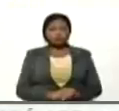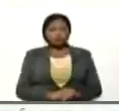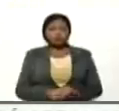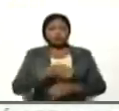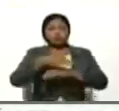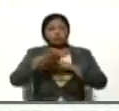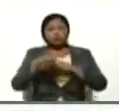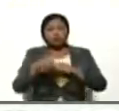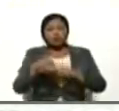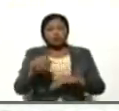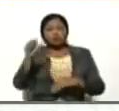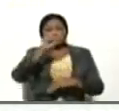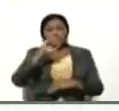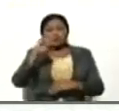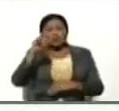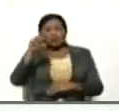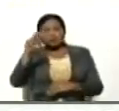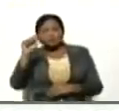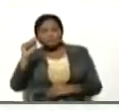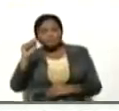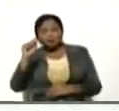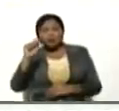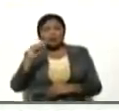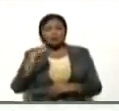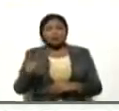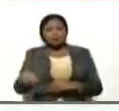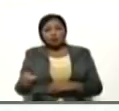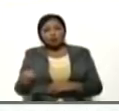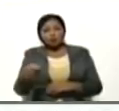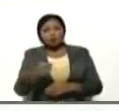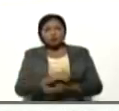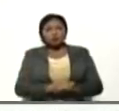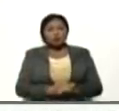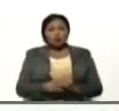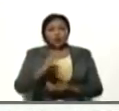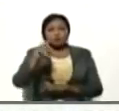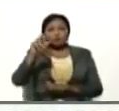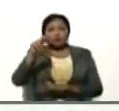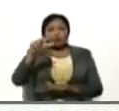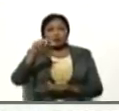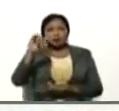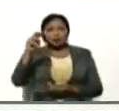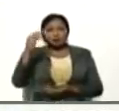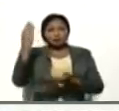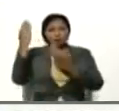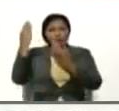Municipio La Ceiba, del Estado Trujillo, Darling Moreno.